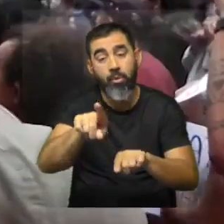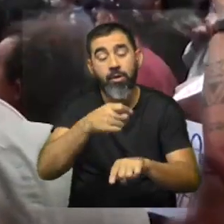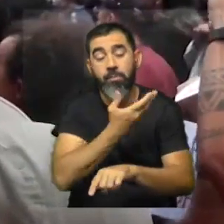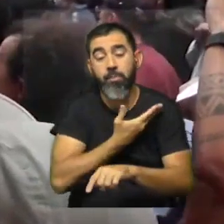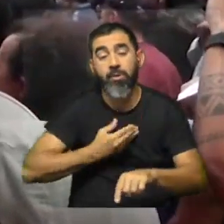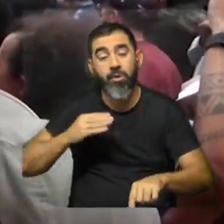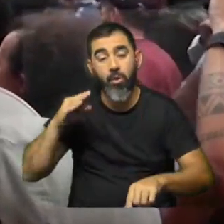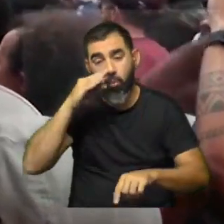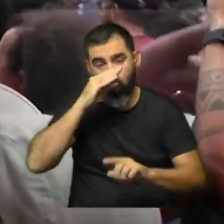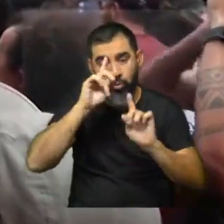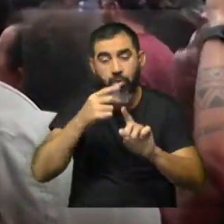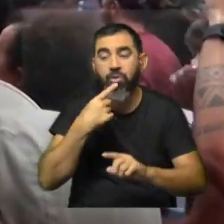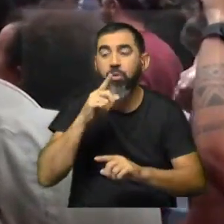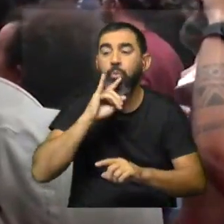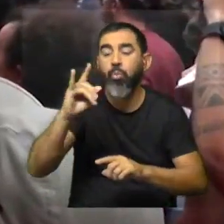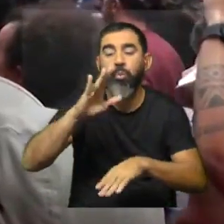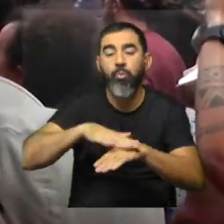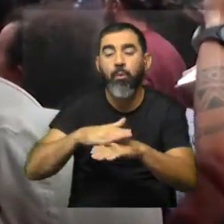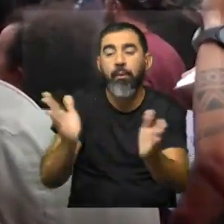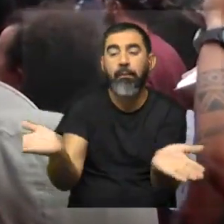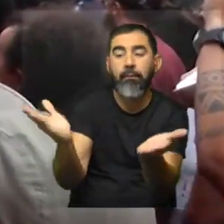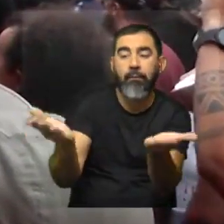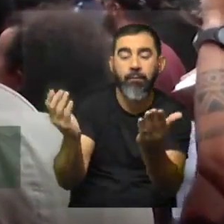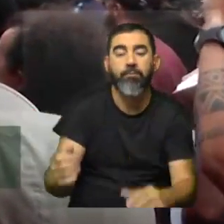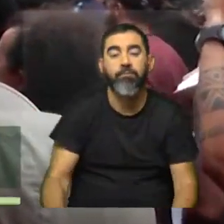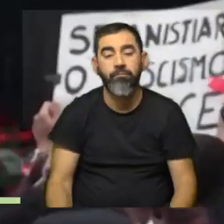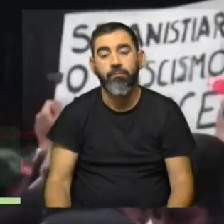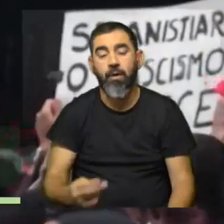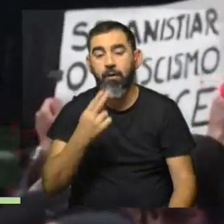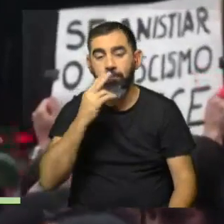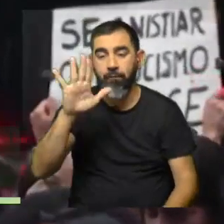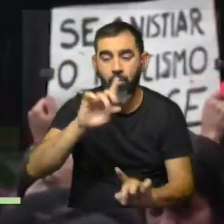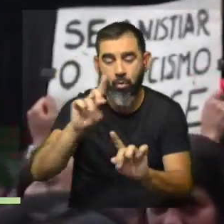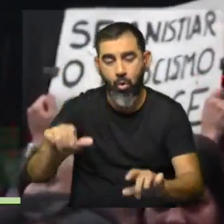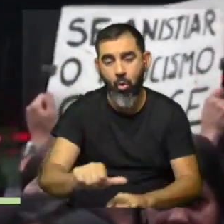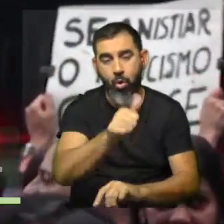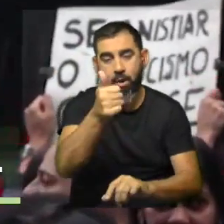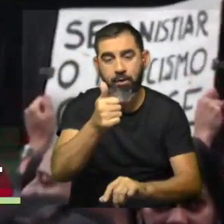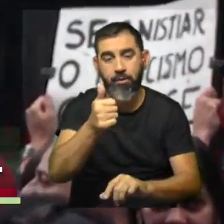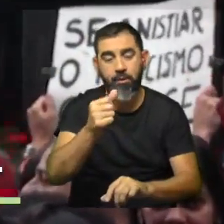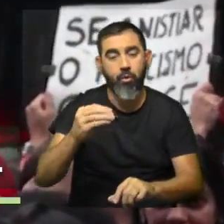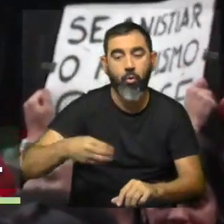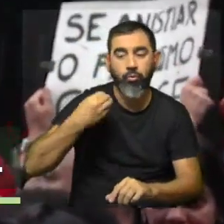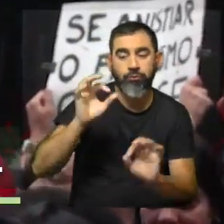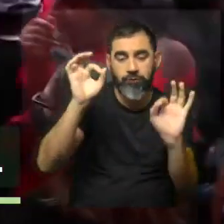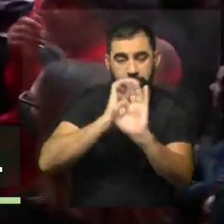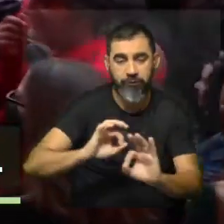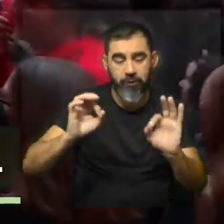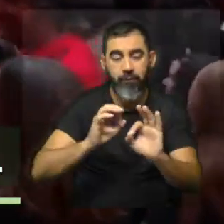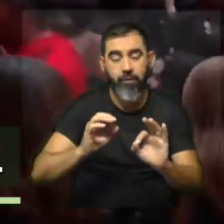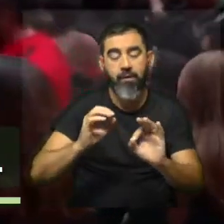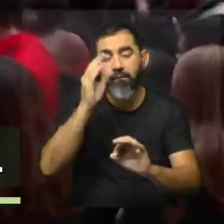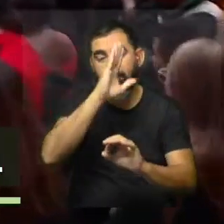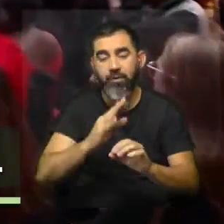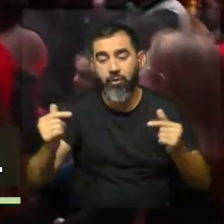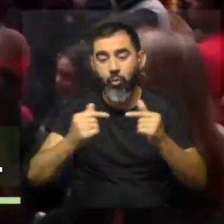Jair Bolsonaro, a quien culpan de haber incitado a los hechos. El fascismo no vencerá. Sin amnistía para los golpistas, Brasil contra el terrorismo